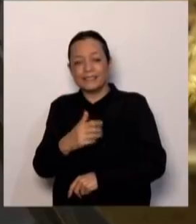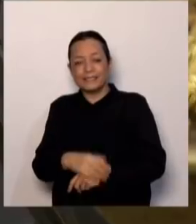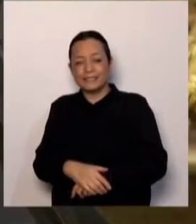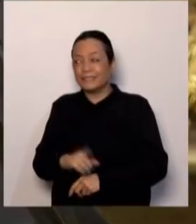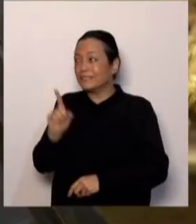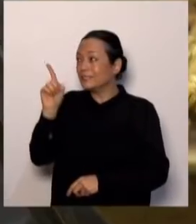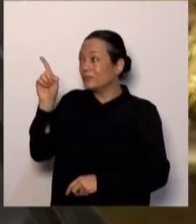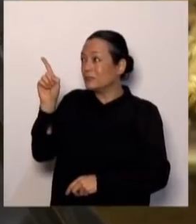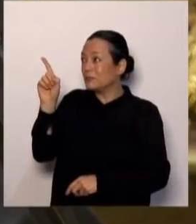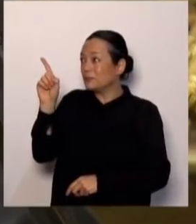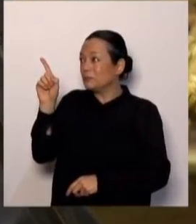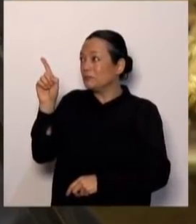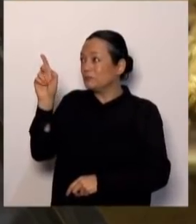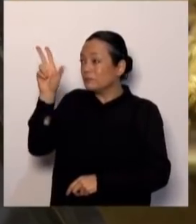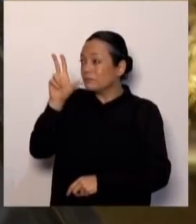sonriendo,